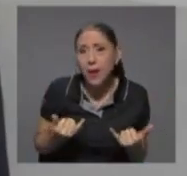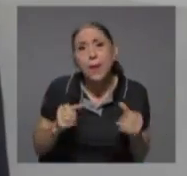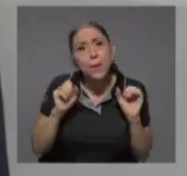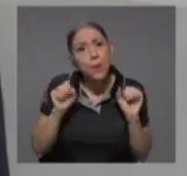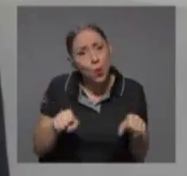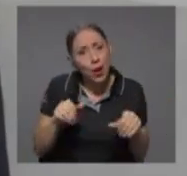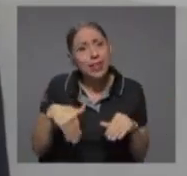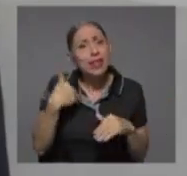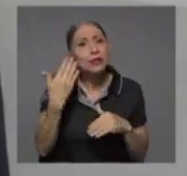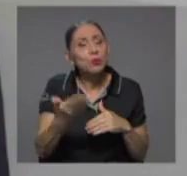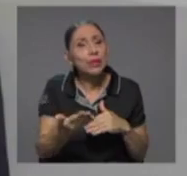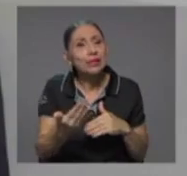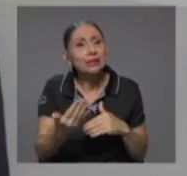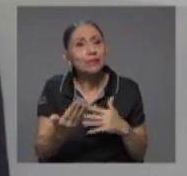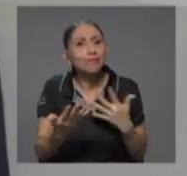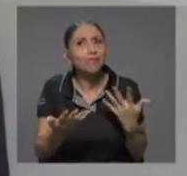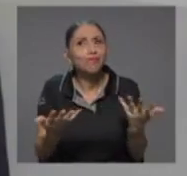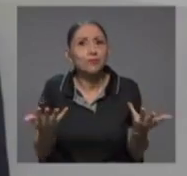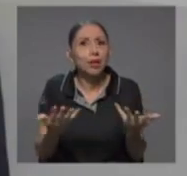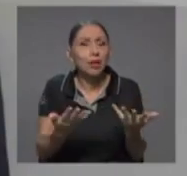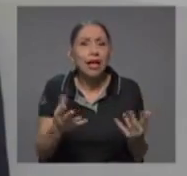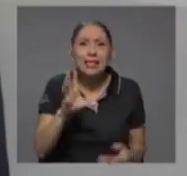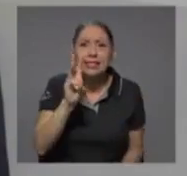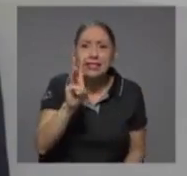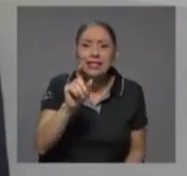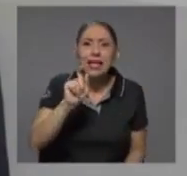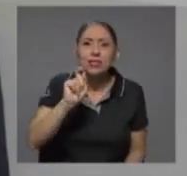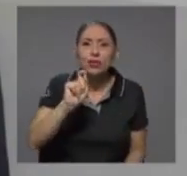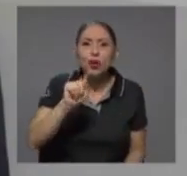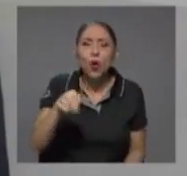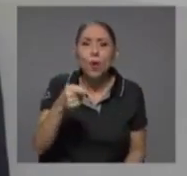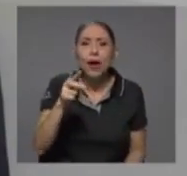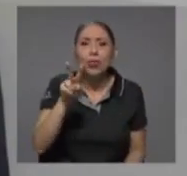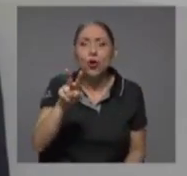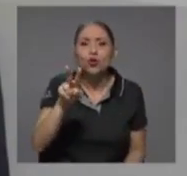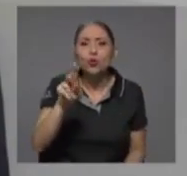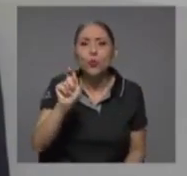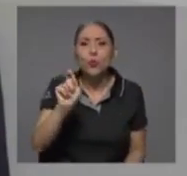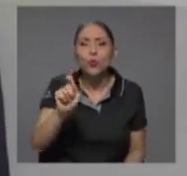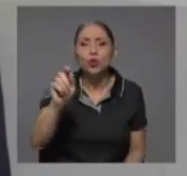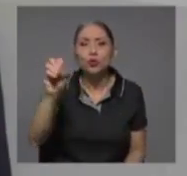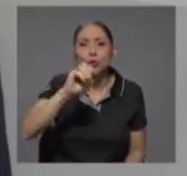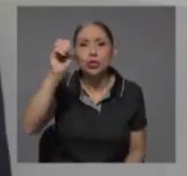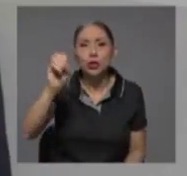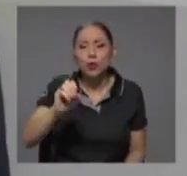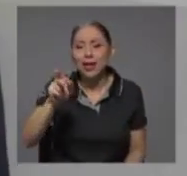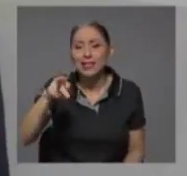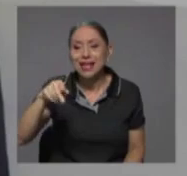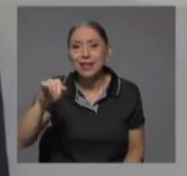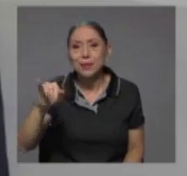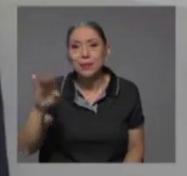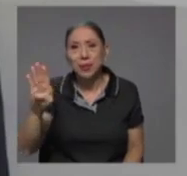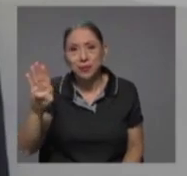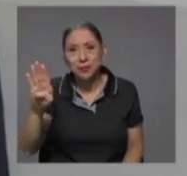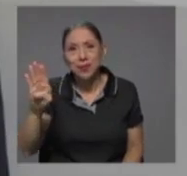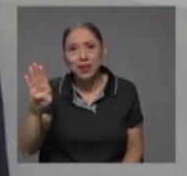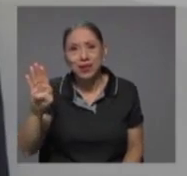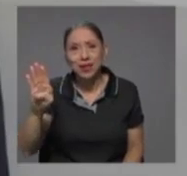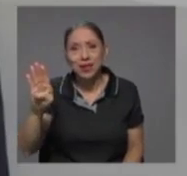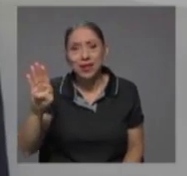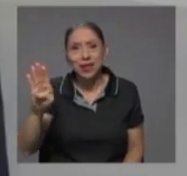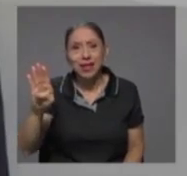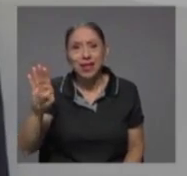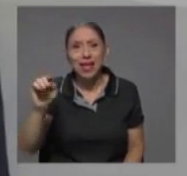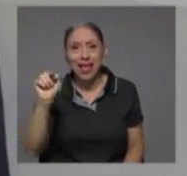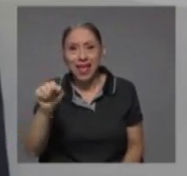6,2, de 6,2 puntos porcentuales el del PIB sobre el tema del